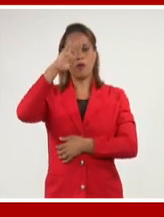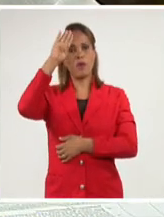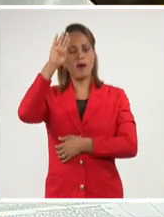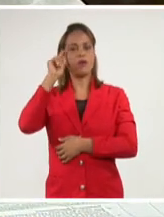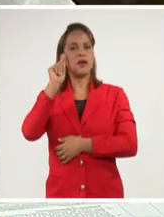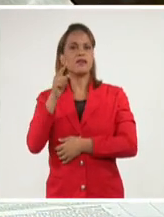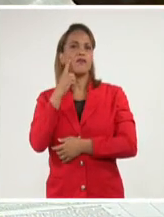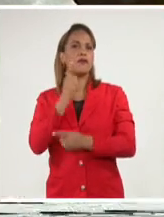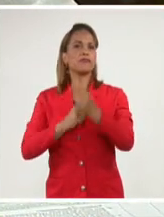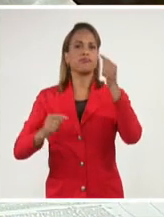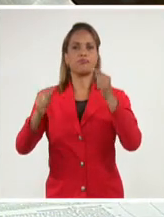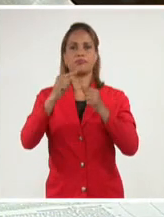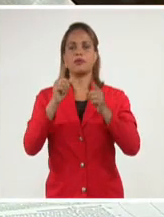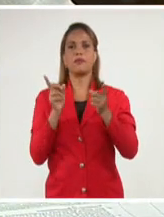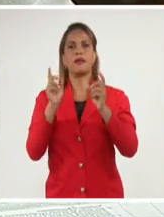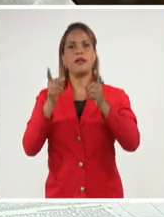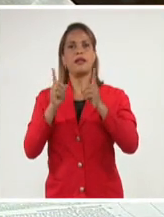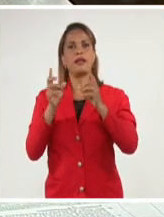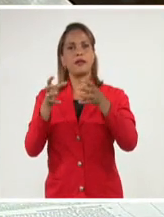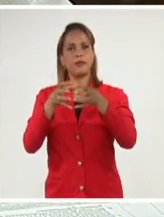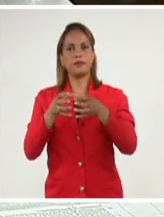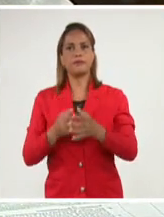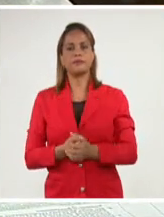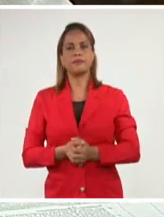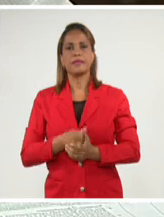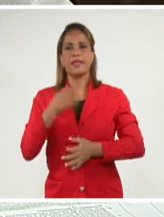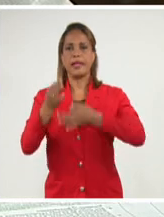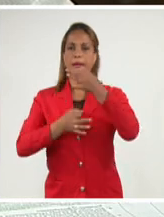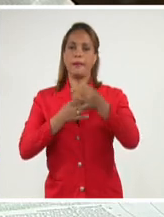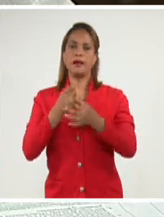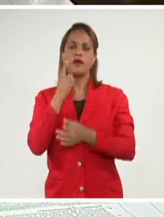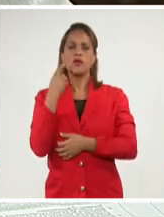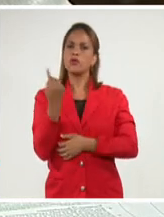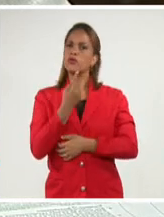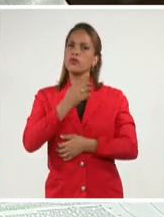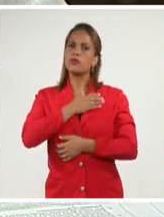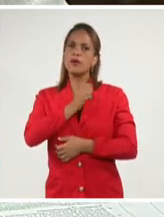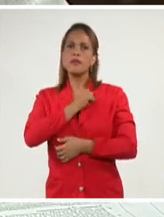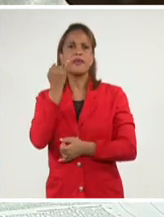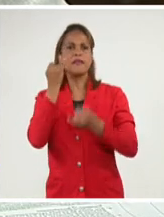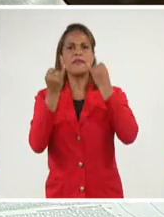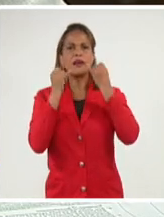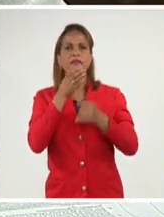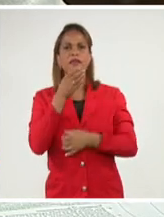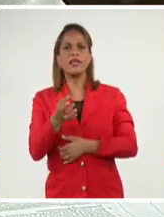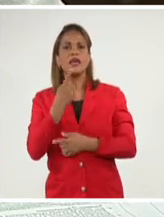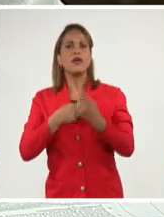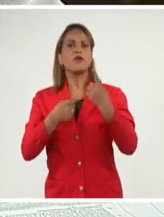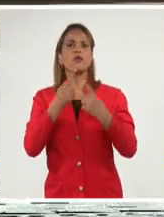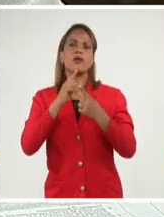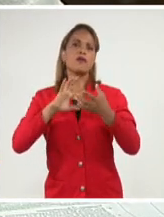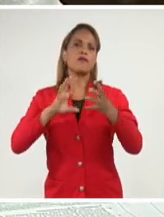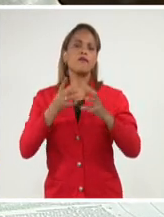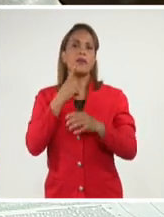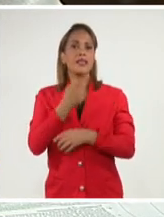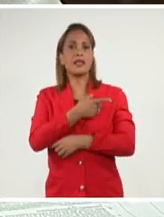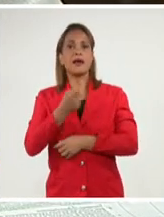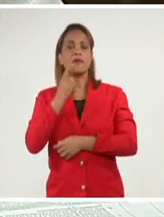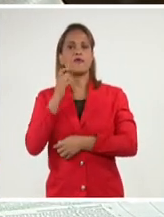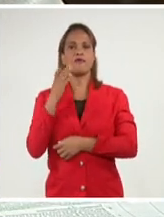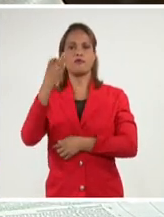encuentro. Debemos identificar en Fidel una actitud ética que pudiéramos llamar el sentido de la inmediatez del